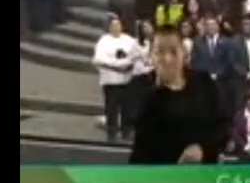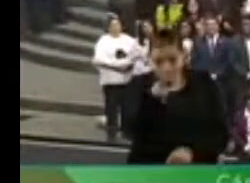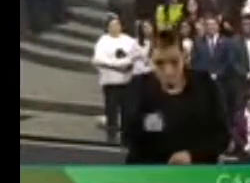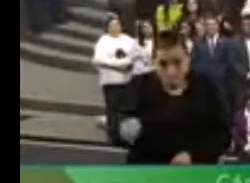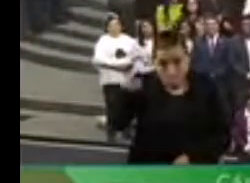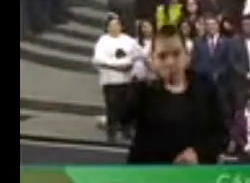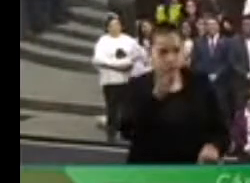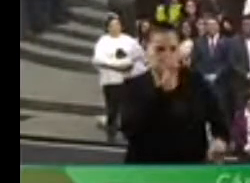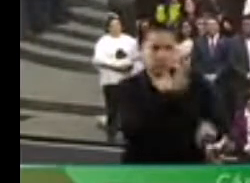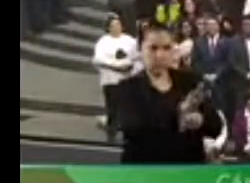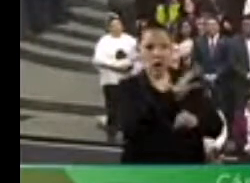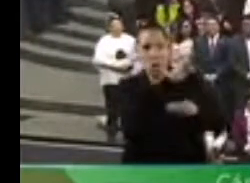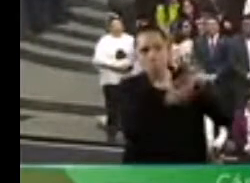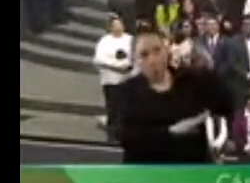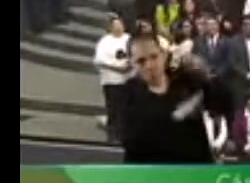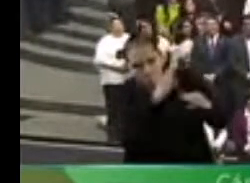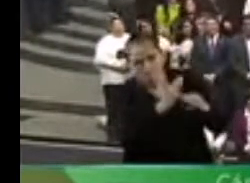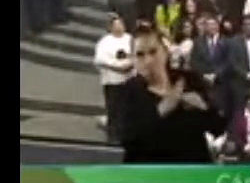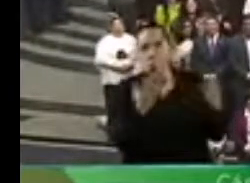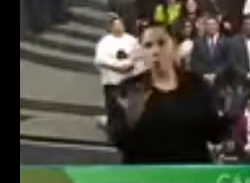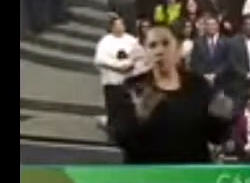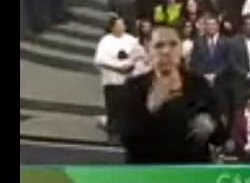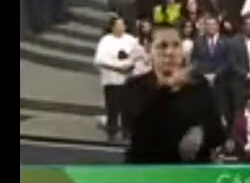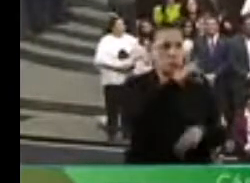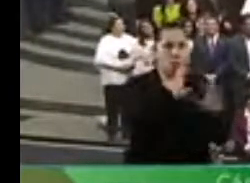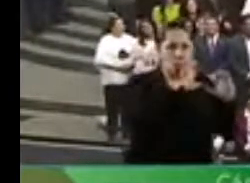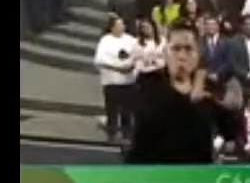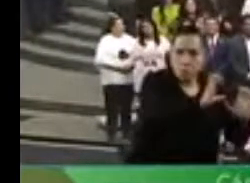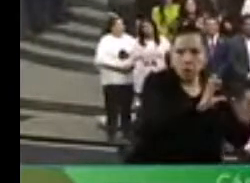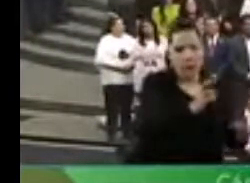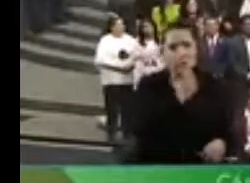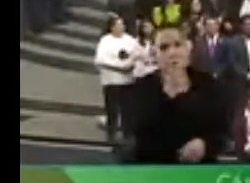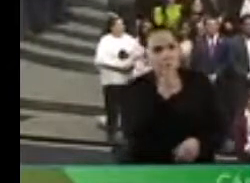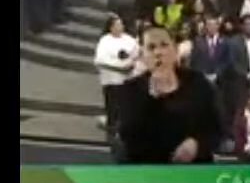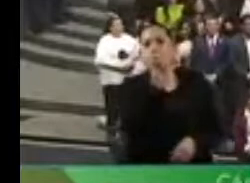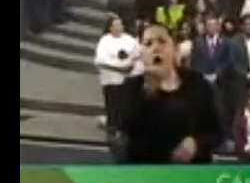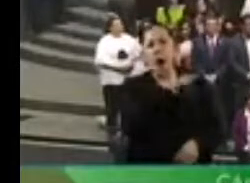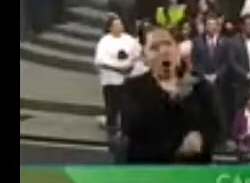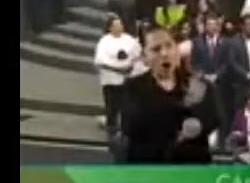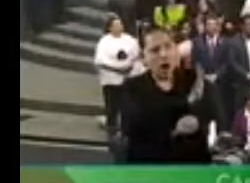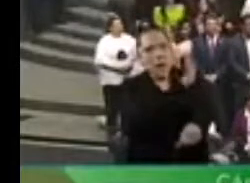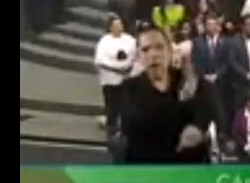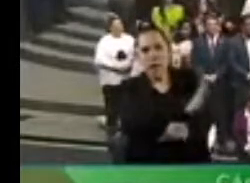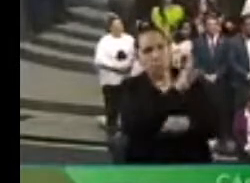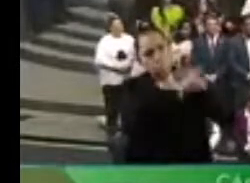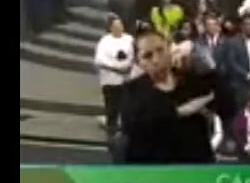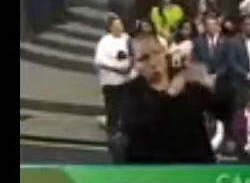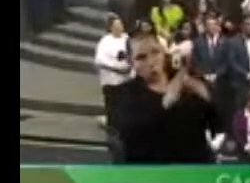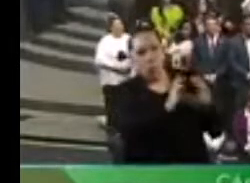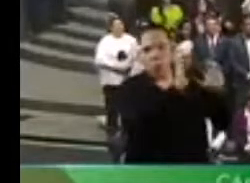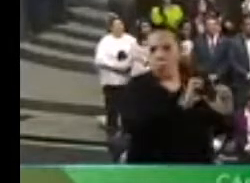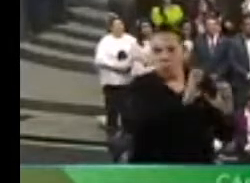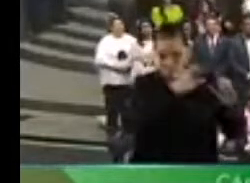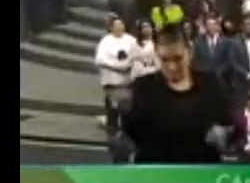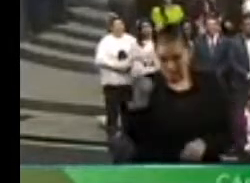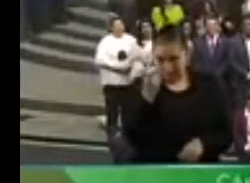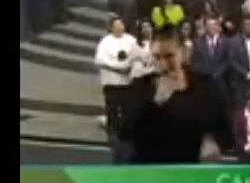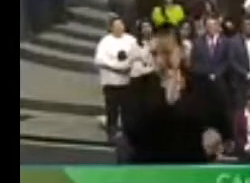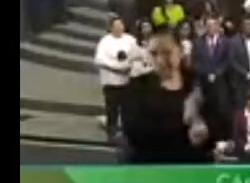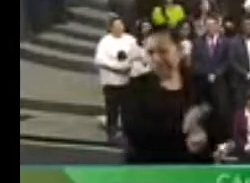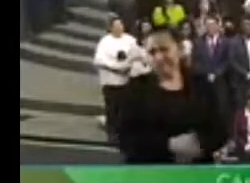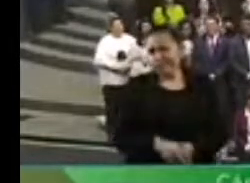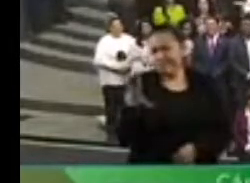las energías limpias. En todos los foros de Parlamento Abierto que se realizaron, siendo nosotros amplísima